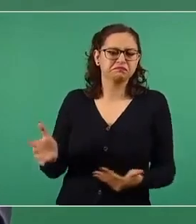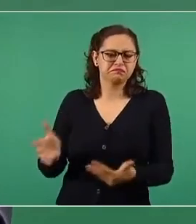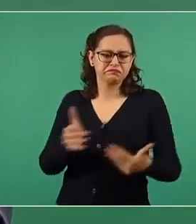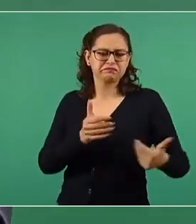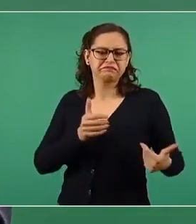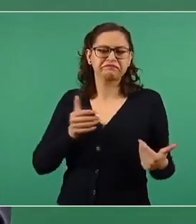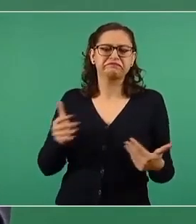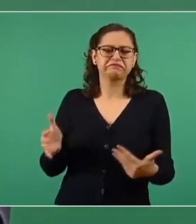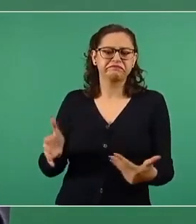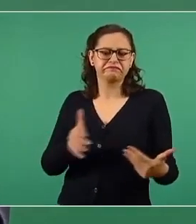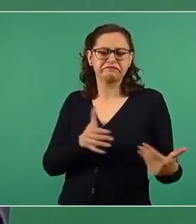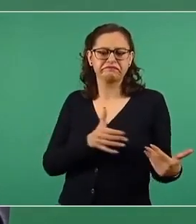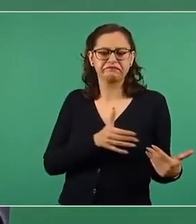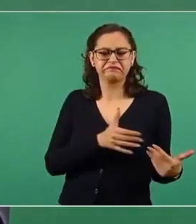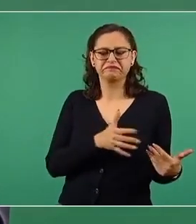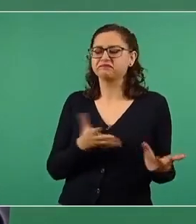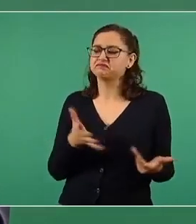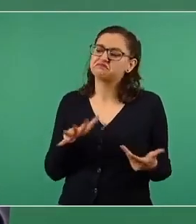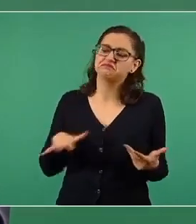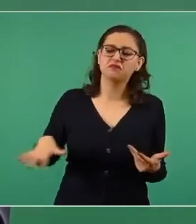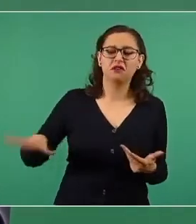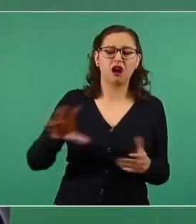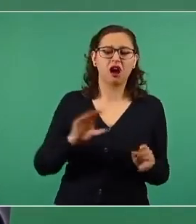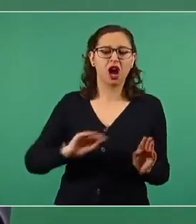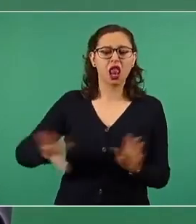por la necesidad de trabajo,